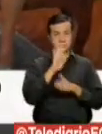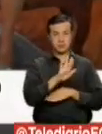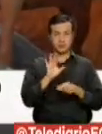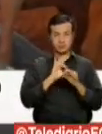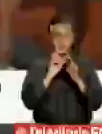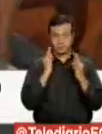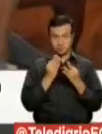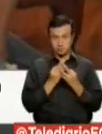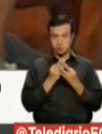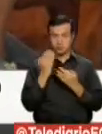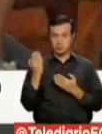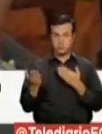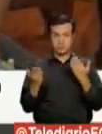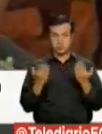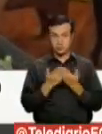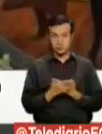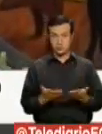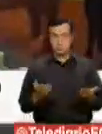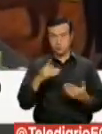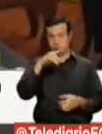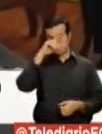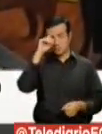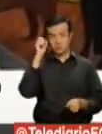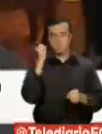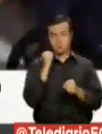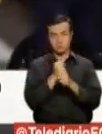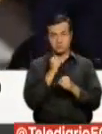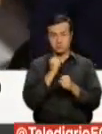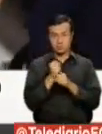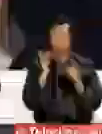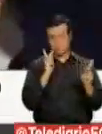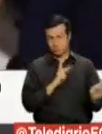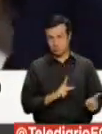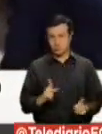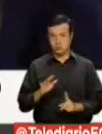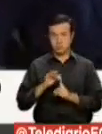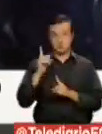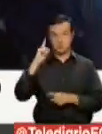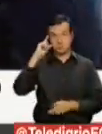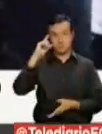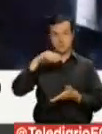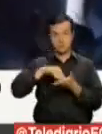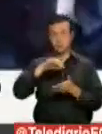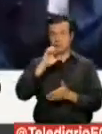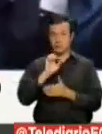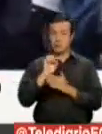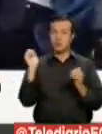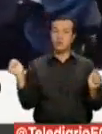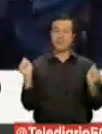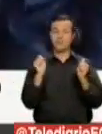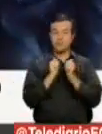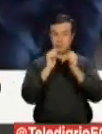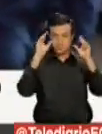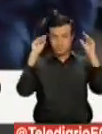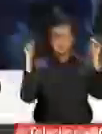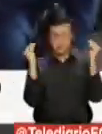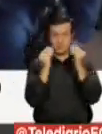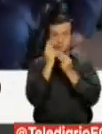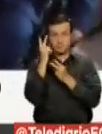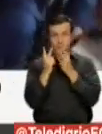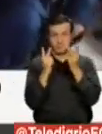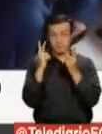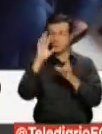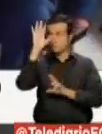familias. Bundervender, quien destacó el trabajo que realiza el plan emblemático del gobierno nacional, en compañía de Rocío de Moreno, visitó